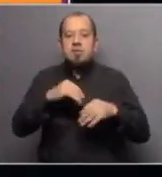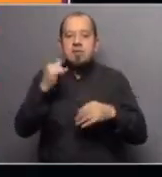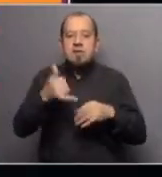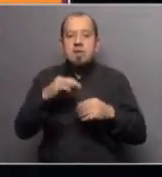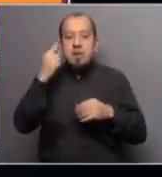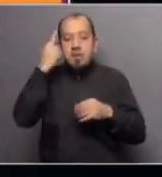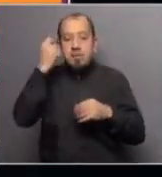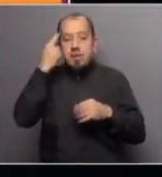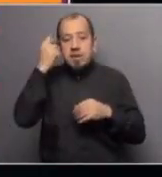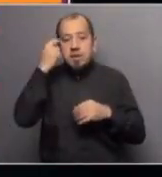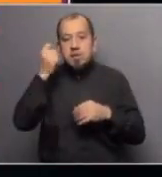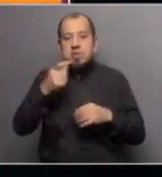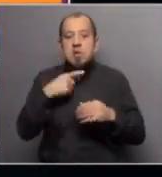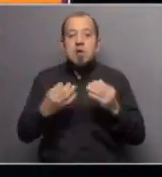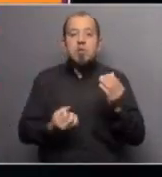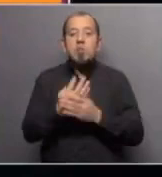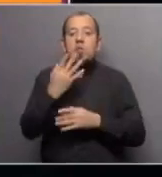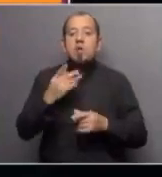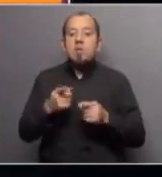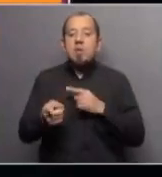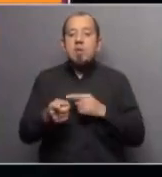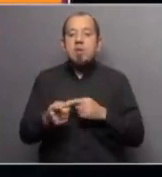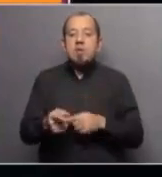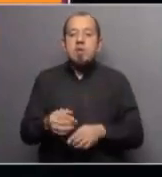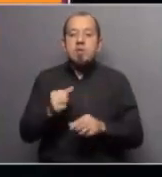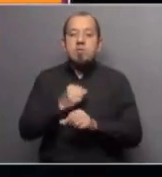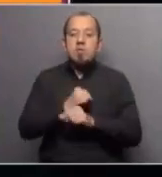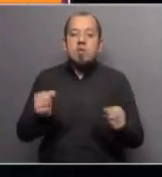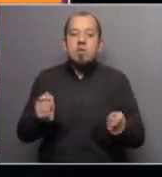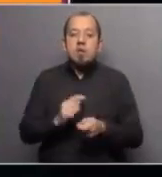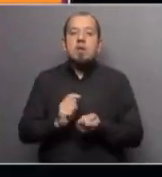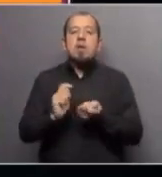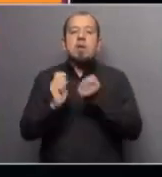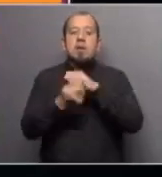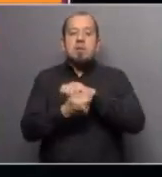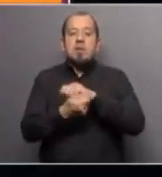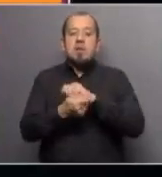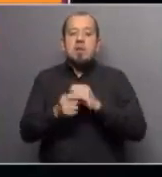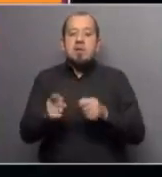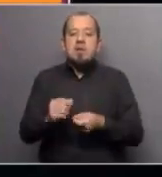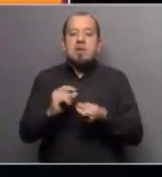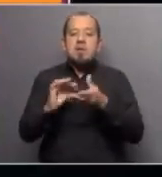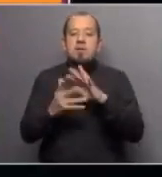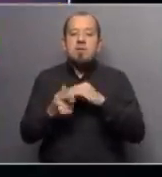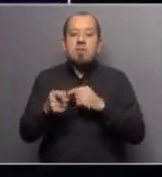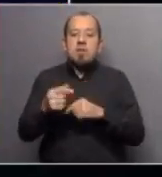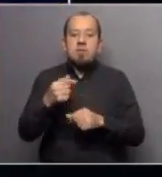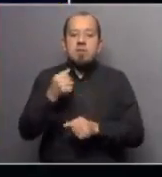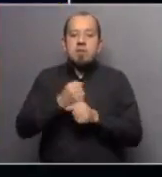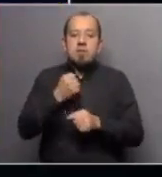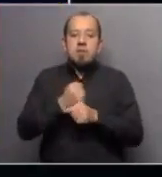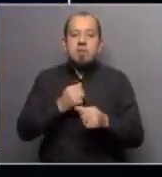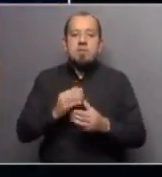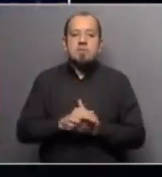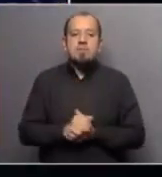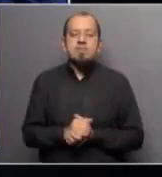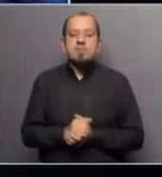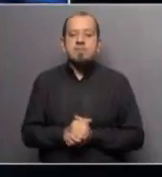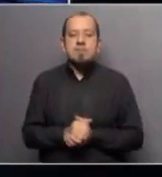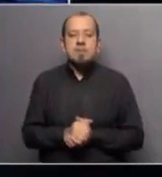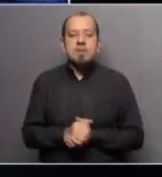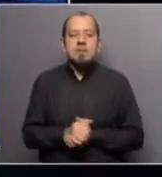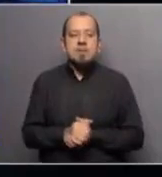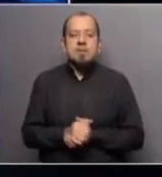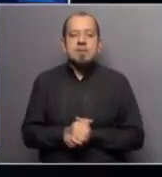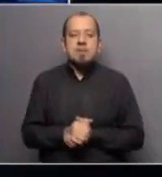nueva donde puedo mutar y cambiar la forma de abordaje de los trabajos. Buenas noches, mi nombre